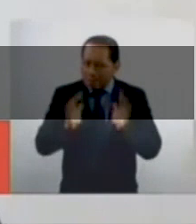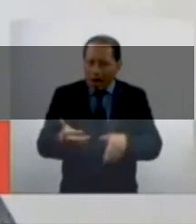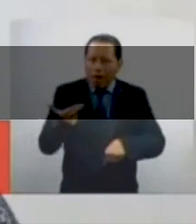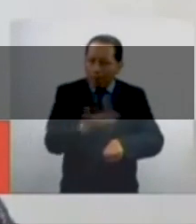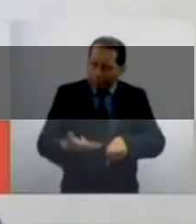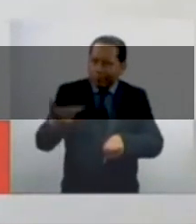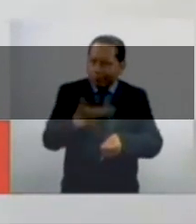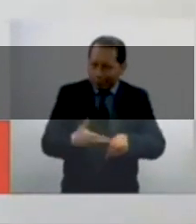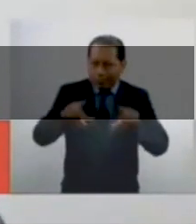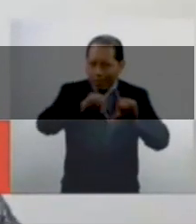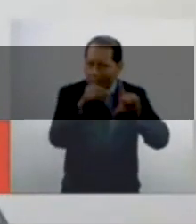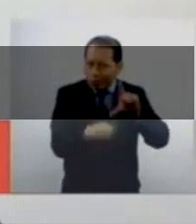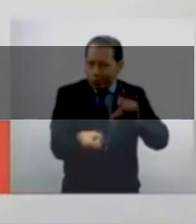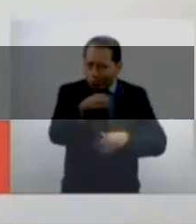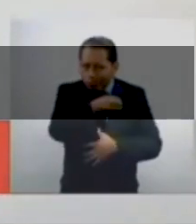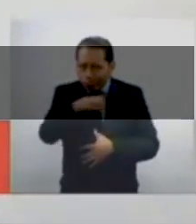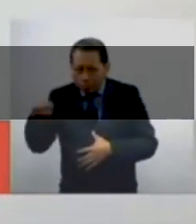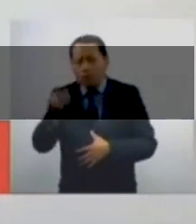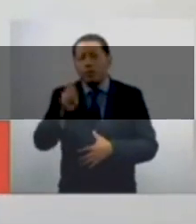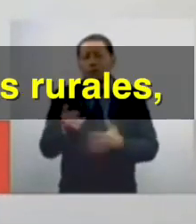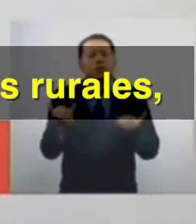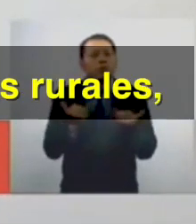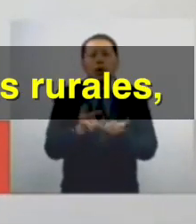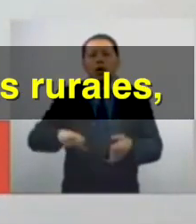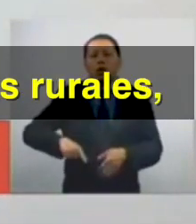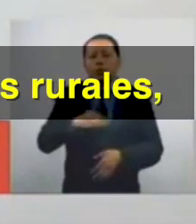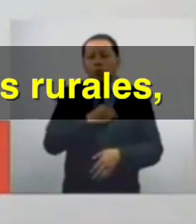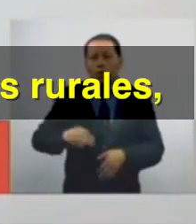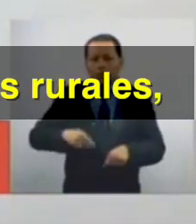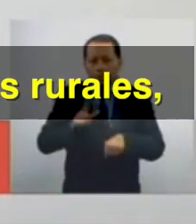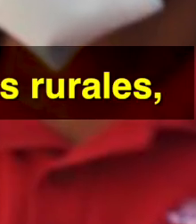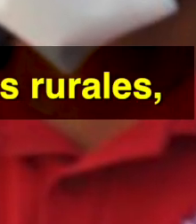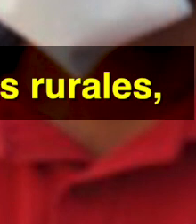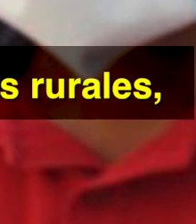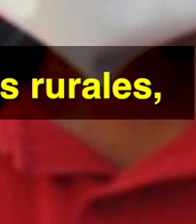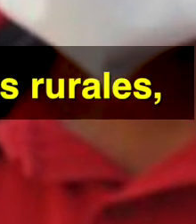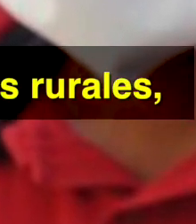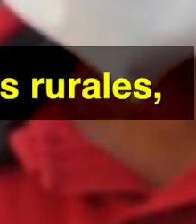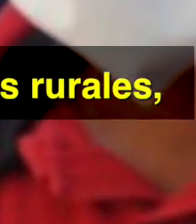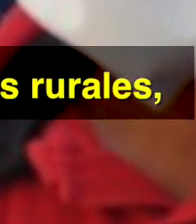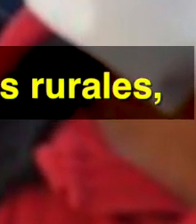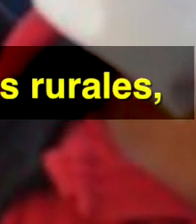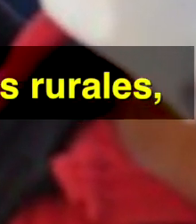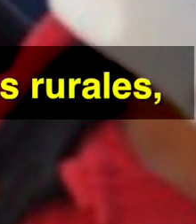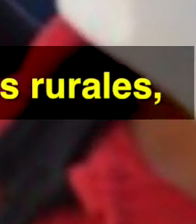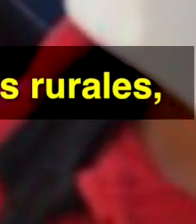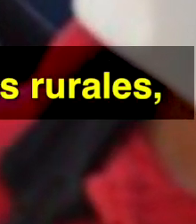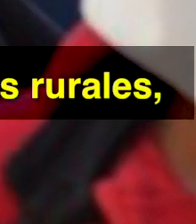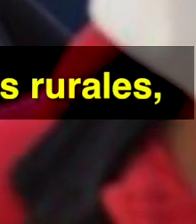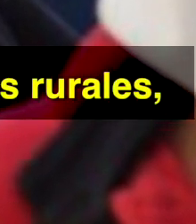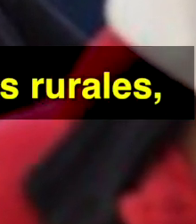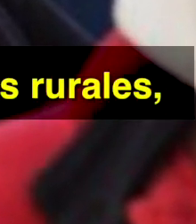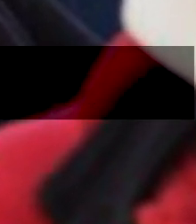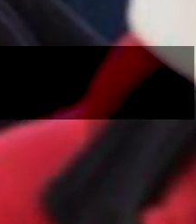nacional, incluida a los gobiernos municipales. El coronavirus en México ya llegó a tocar